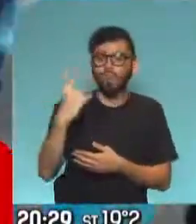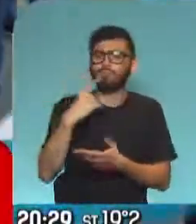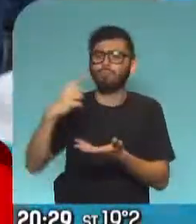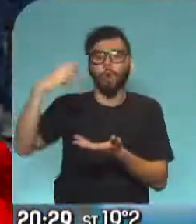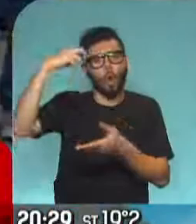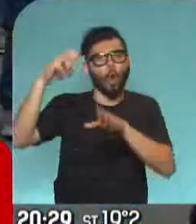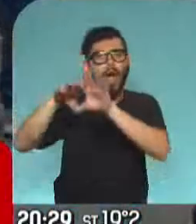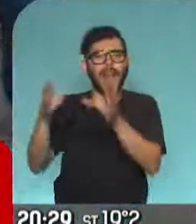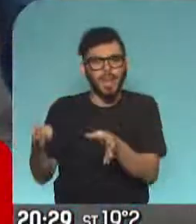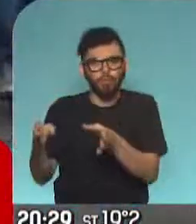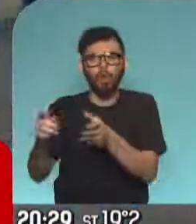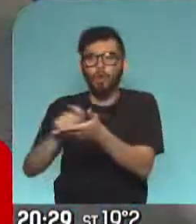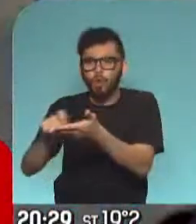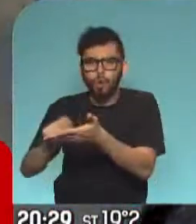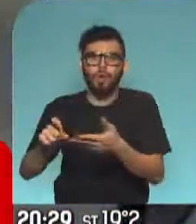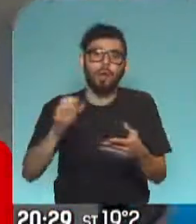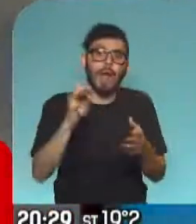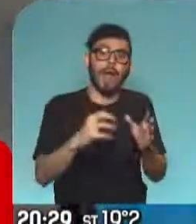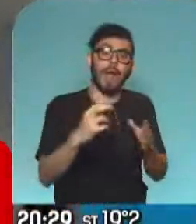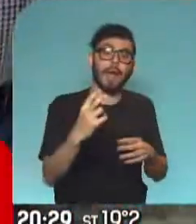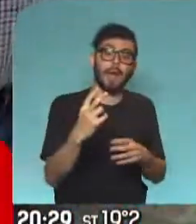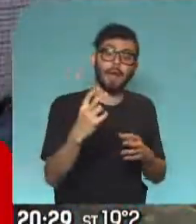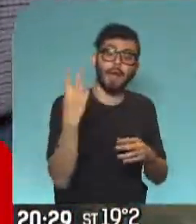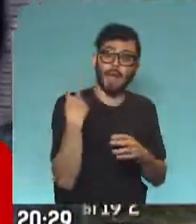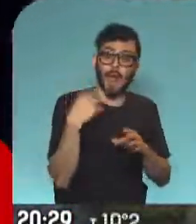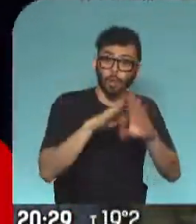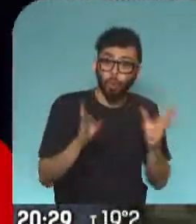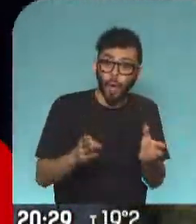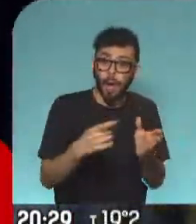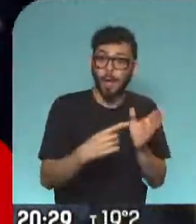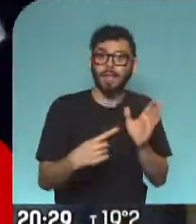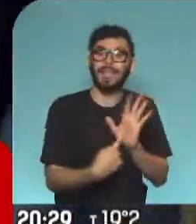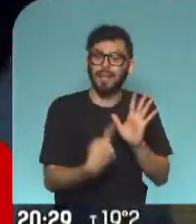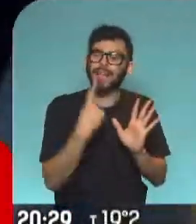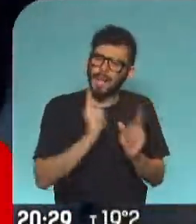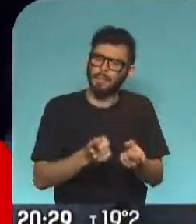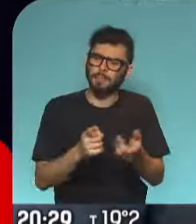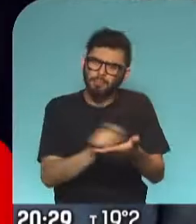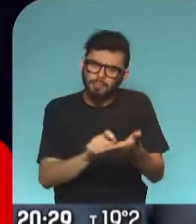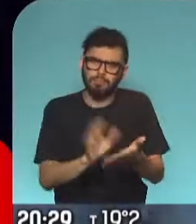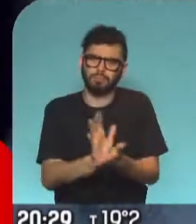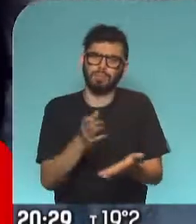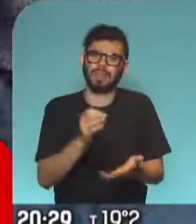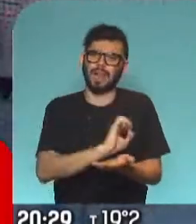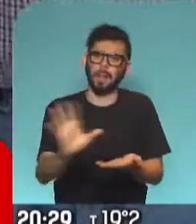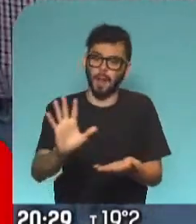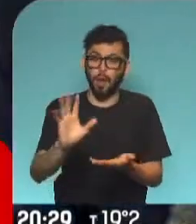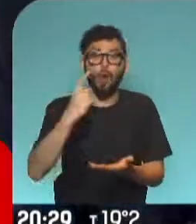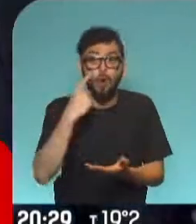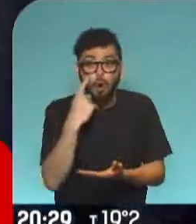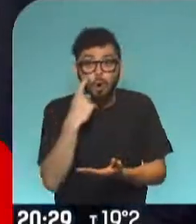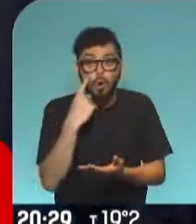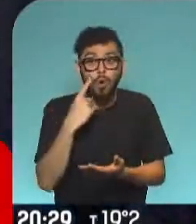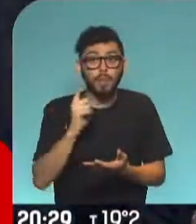seguramente vamos pasando propio en la legislatura porteña y lo más importante es exigirle a las fuerzas políticas que se pronuncien porque vamos con